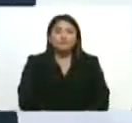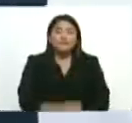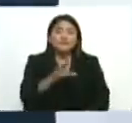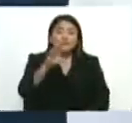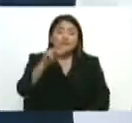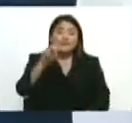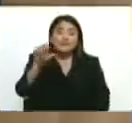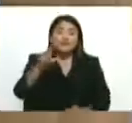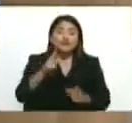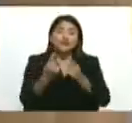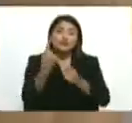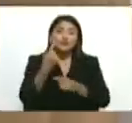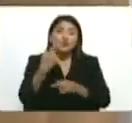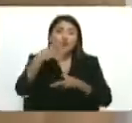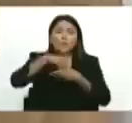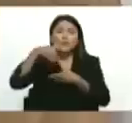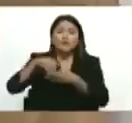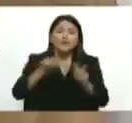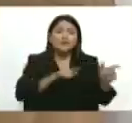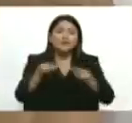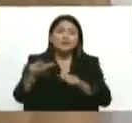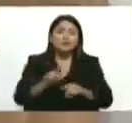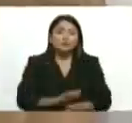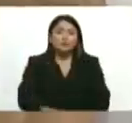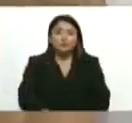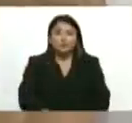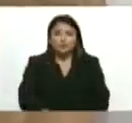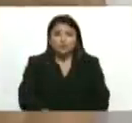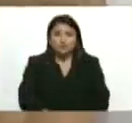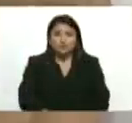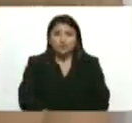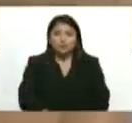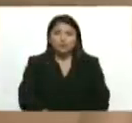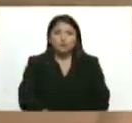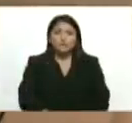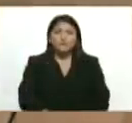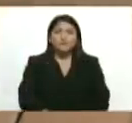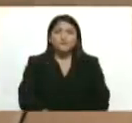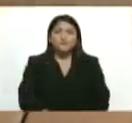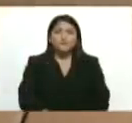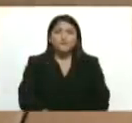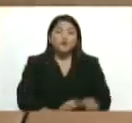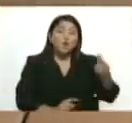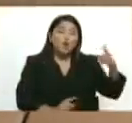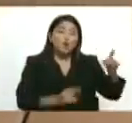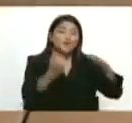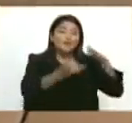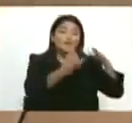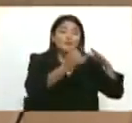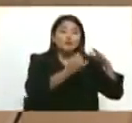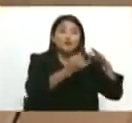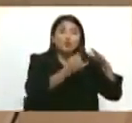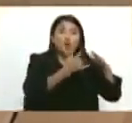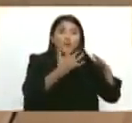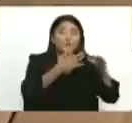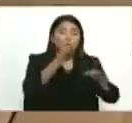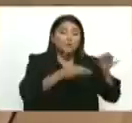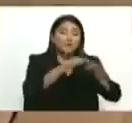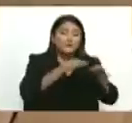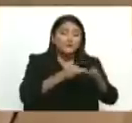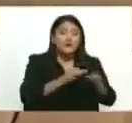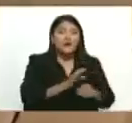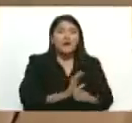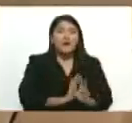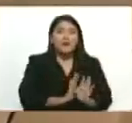electoral hace elecciones. Y si otro órgano del poder público, atendiendo a